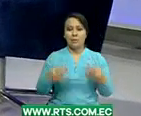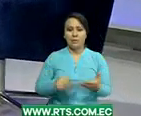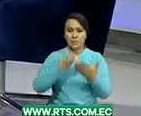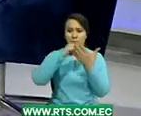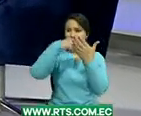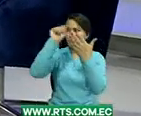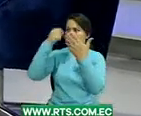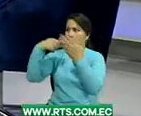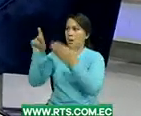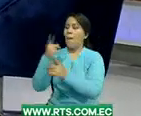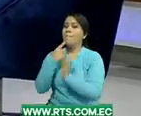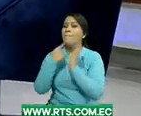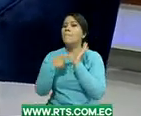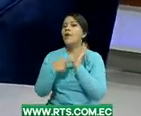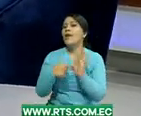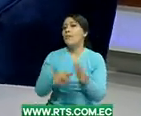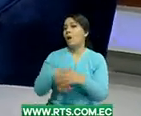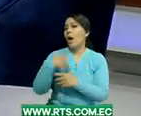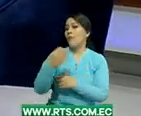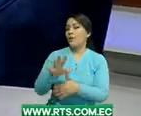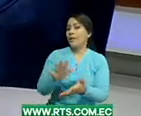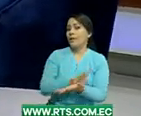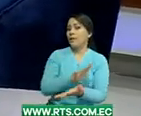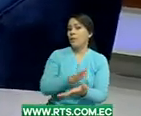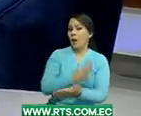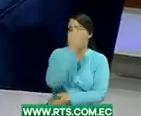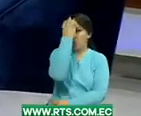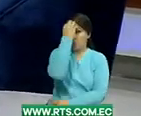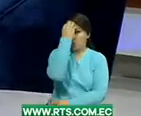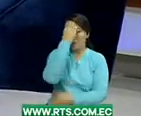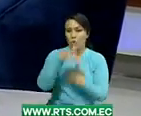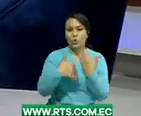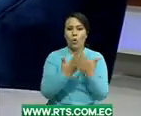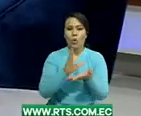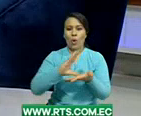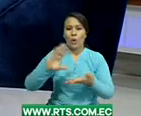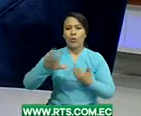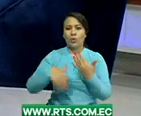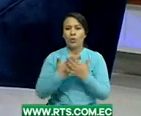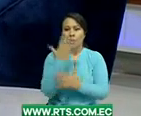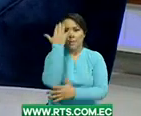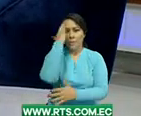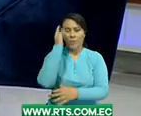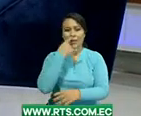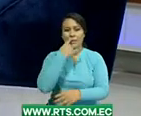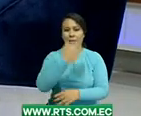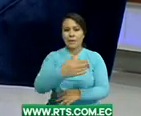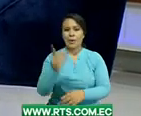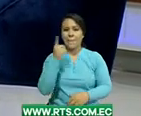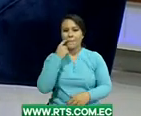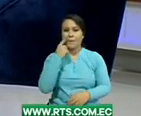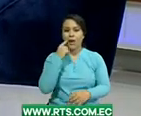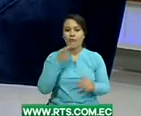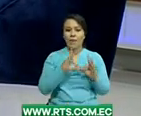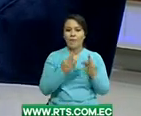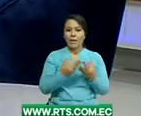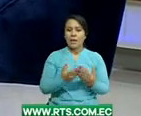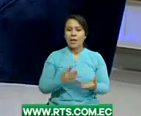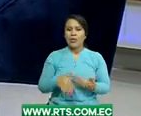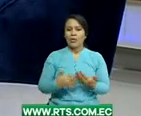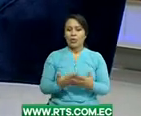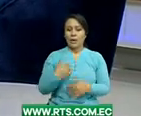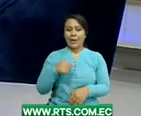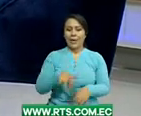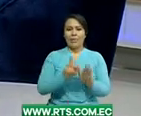ejemplo, en los exteriores de los planteles educativos o áreas circundantes? Hay una preocupación generalizada de los padres de familia. Aquí